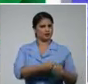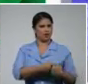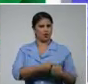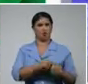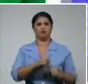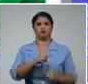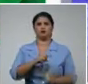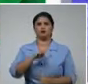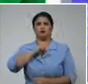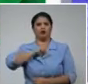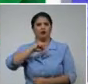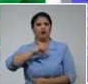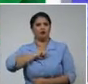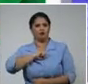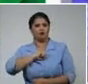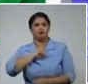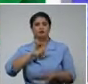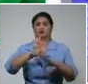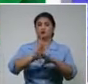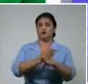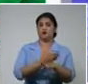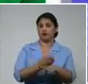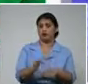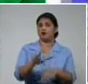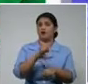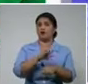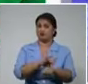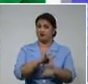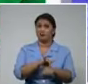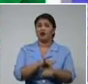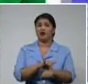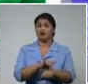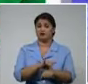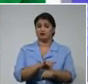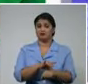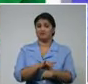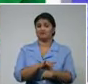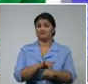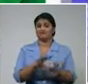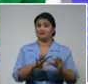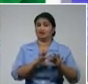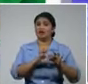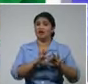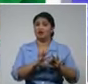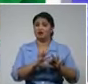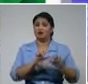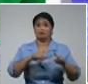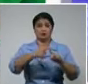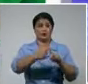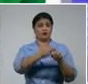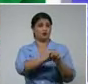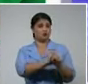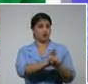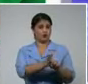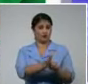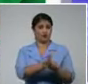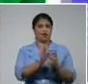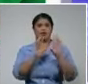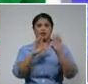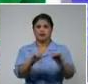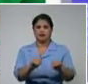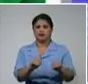se diagnostica la COVID-19, lo cual los hace muy vulnerables. Insistimos,